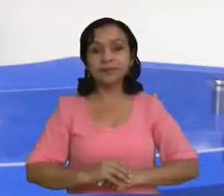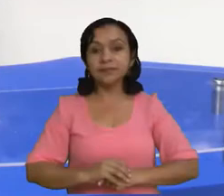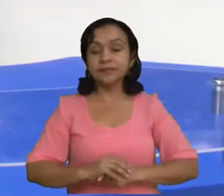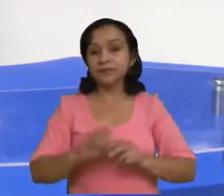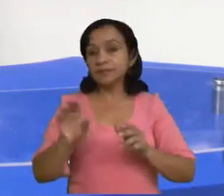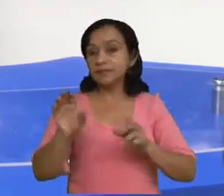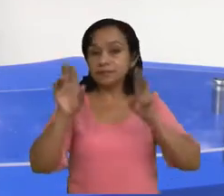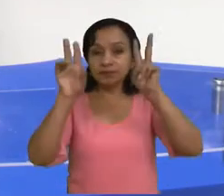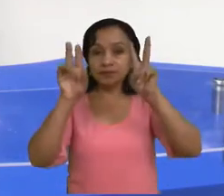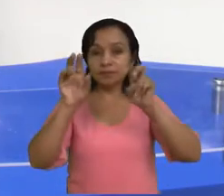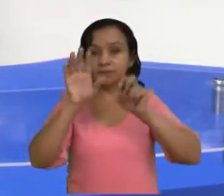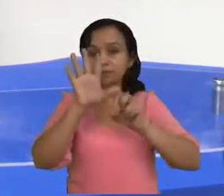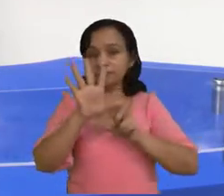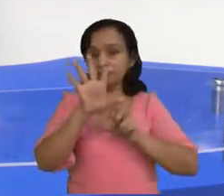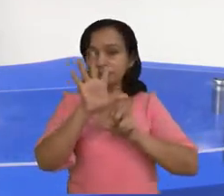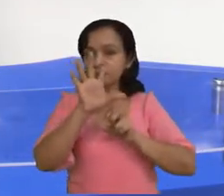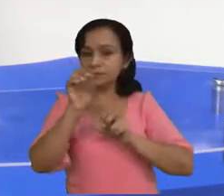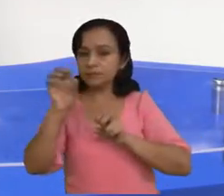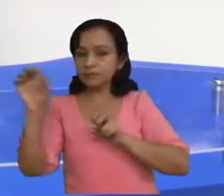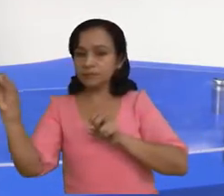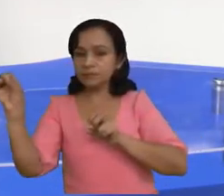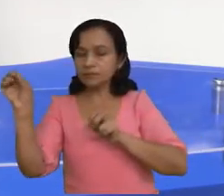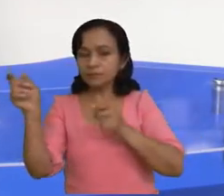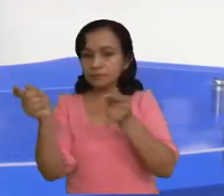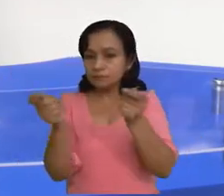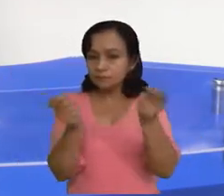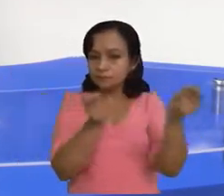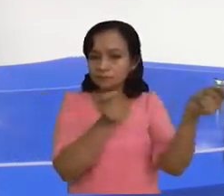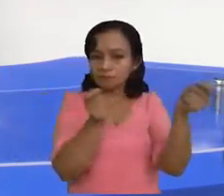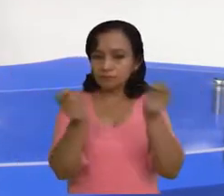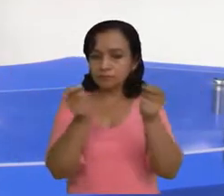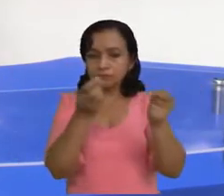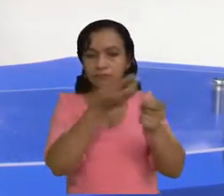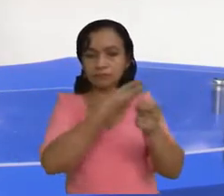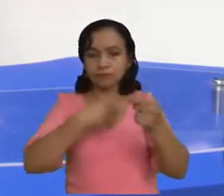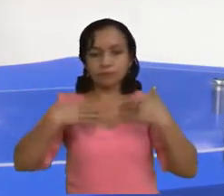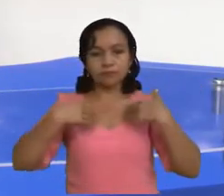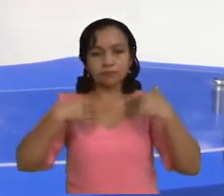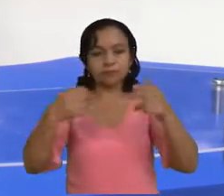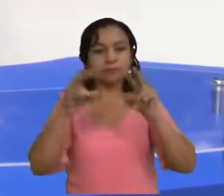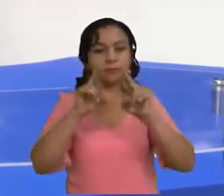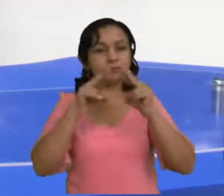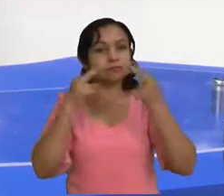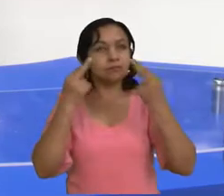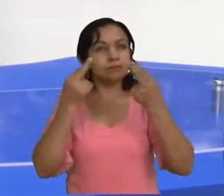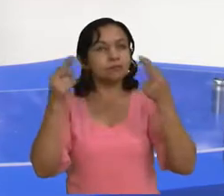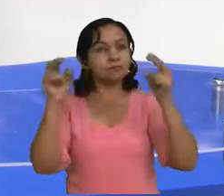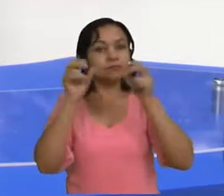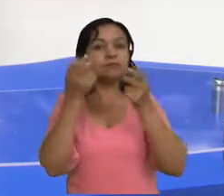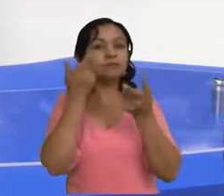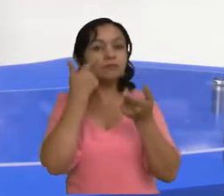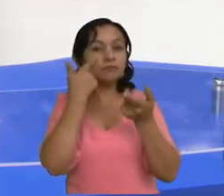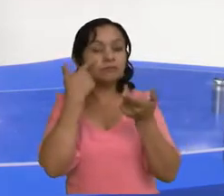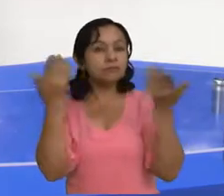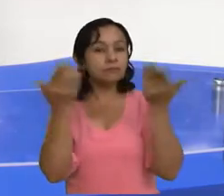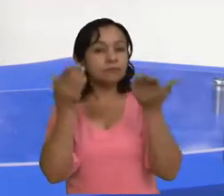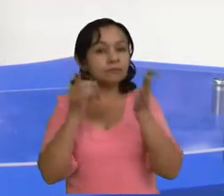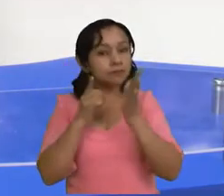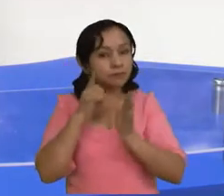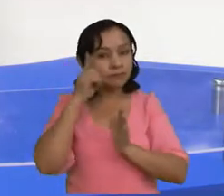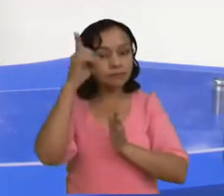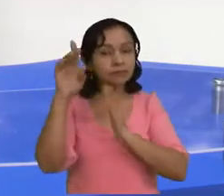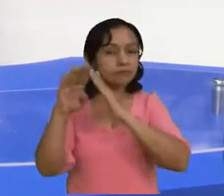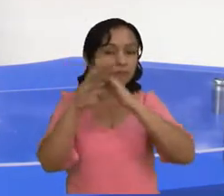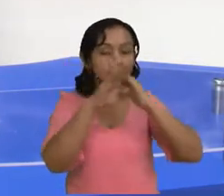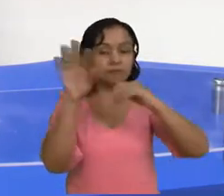Por otro lado, 500 brigadistas del programa de control vectorial del MINSA realizaron una asamblea evaluativa para analizar los avances en la lucha